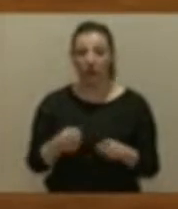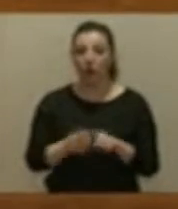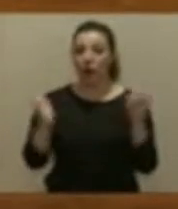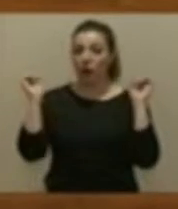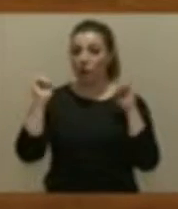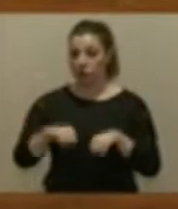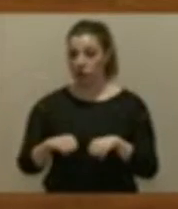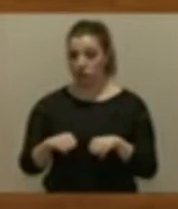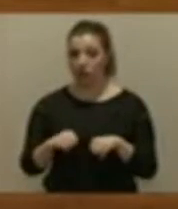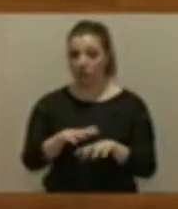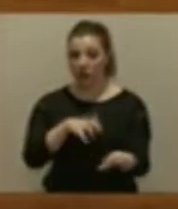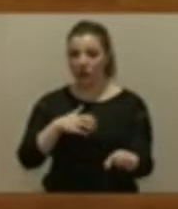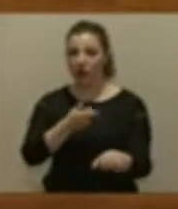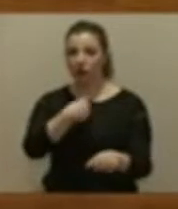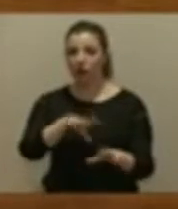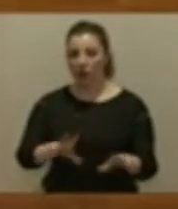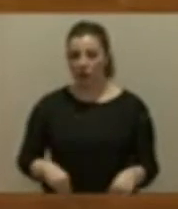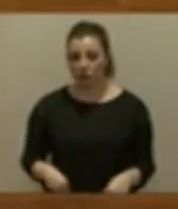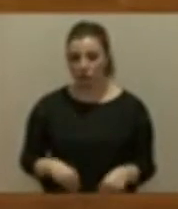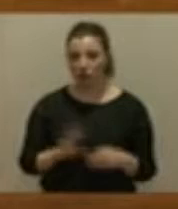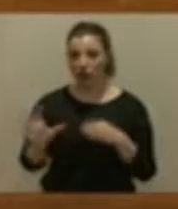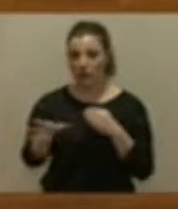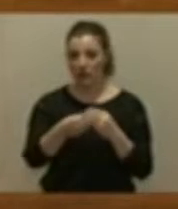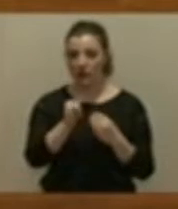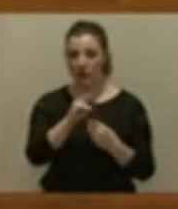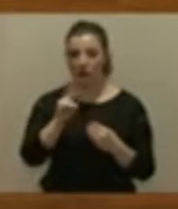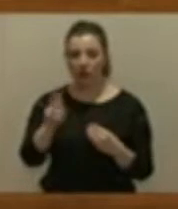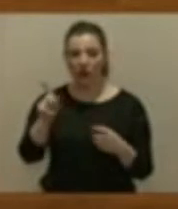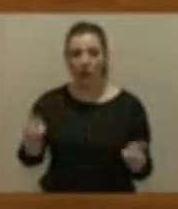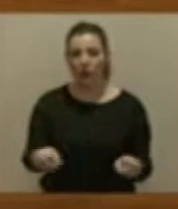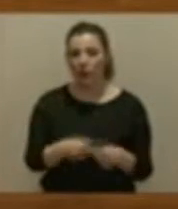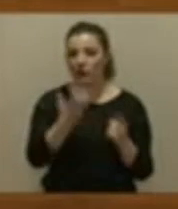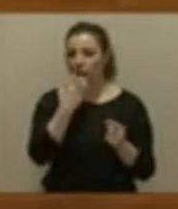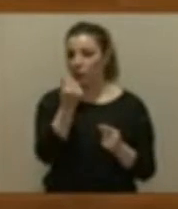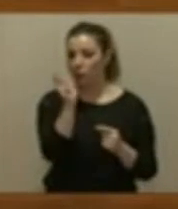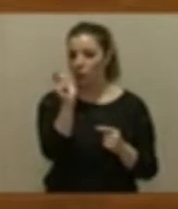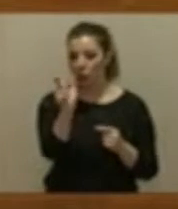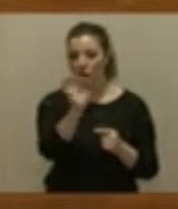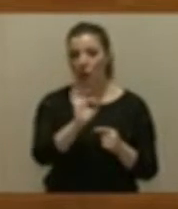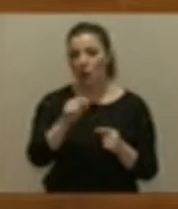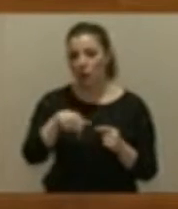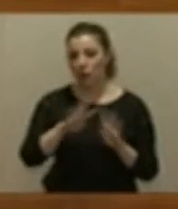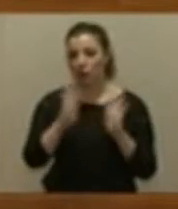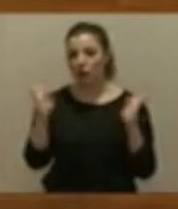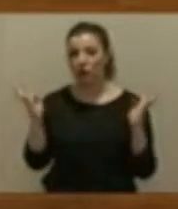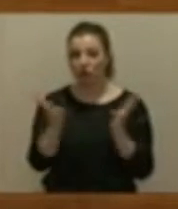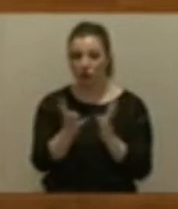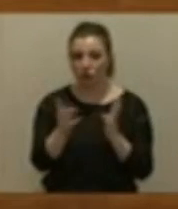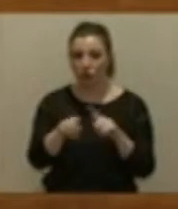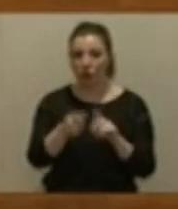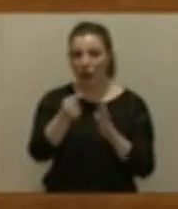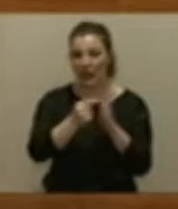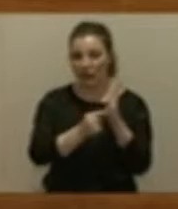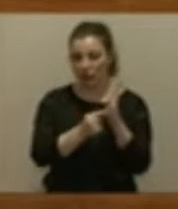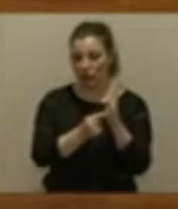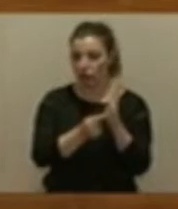consenso, aceptamos las enmiendas del Grupo Izquierda Unida. Nos da igual que sea la cuota o este Consejo quien integre los criterios que